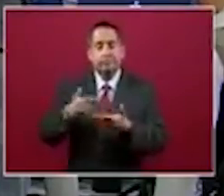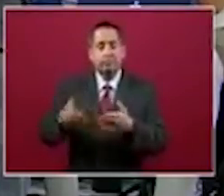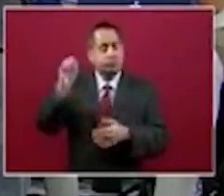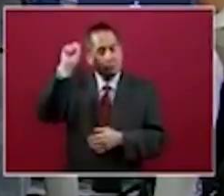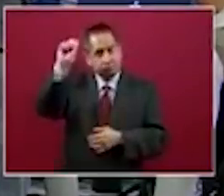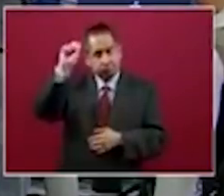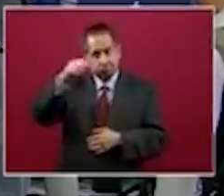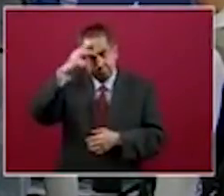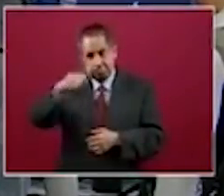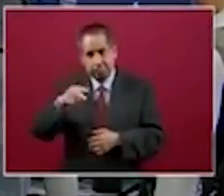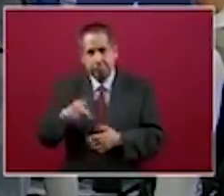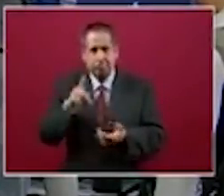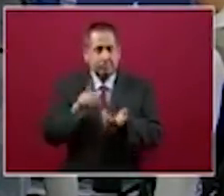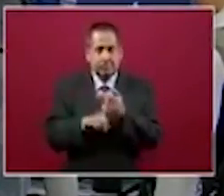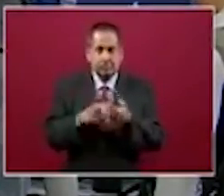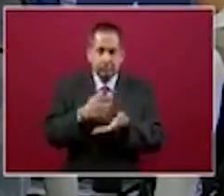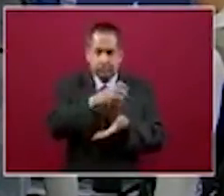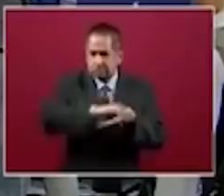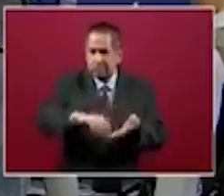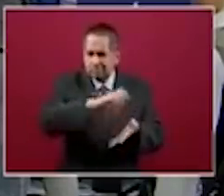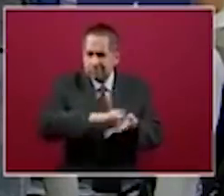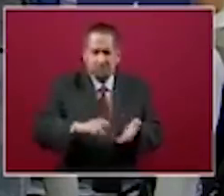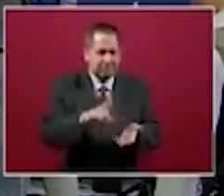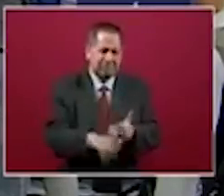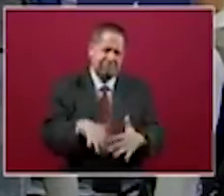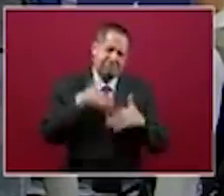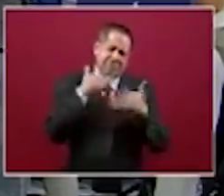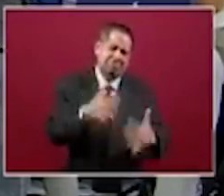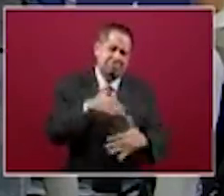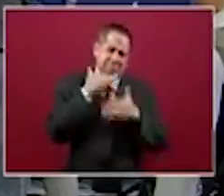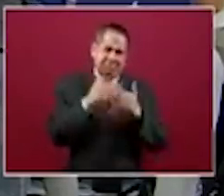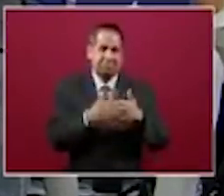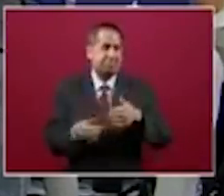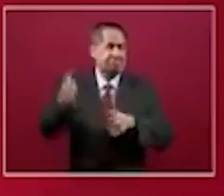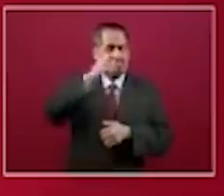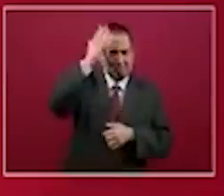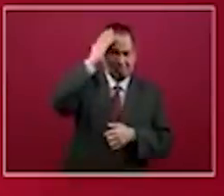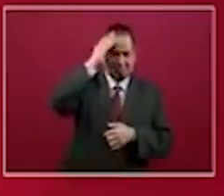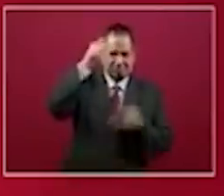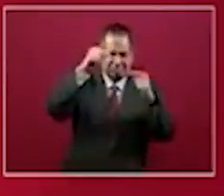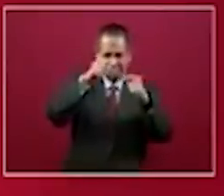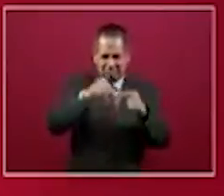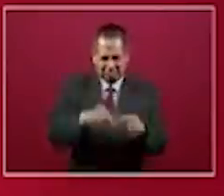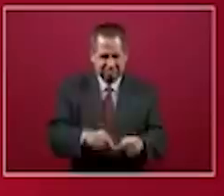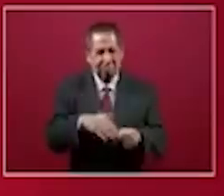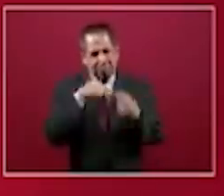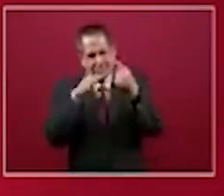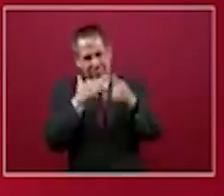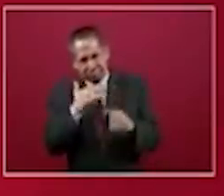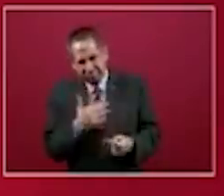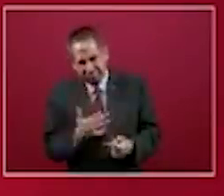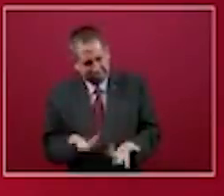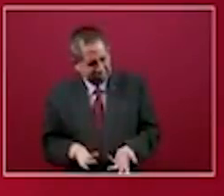son un barril sin fondo, porque han sido corruptos desde sus cúpulas, que los liderean, hasta los